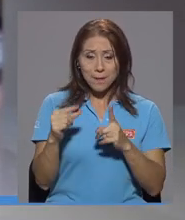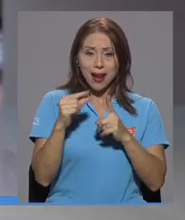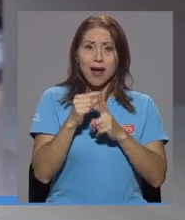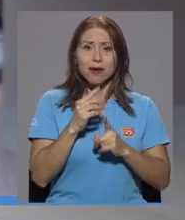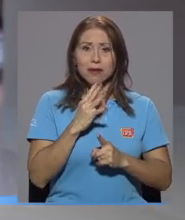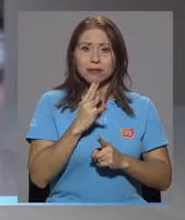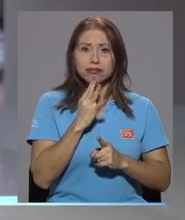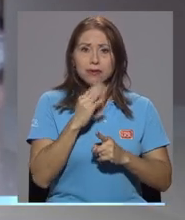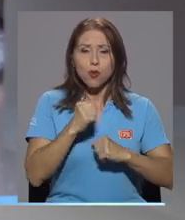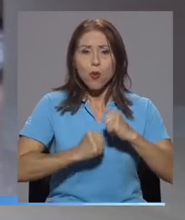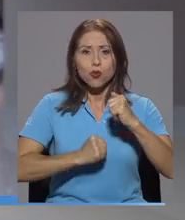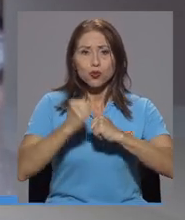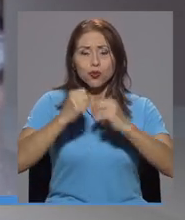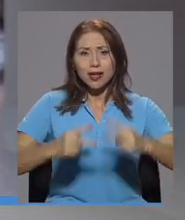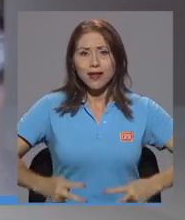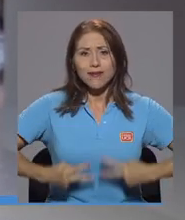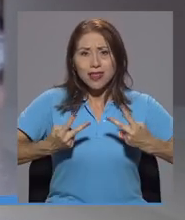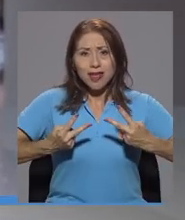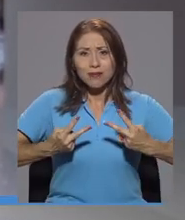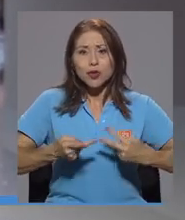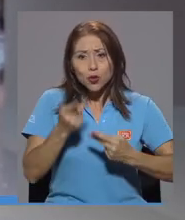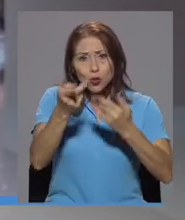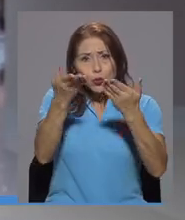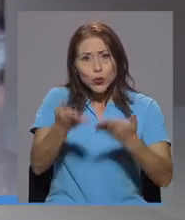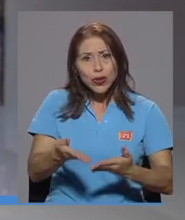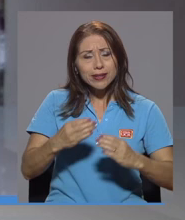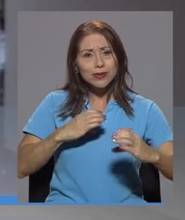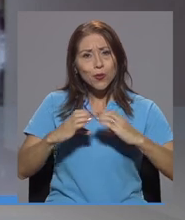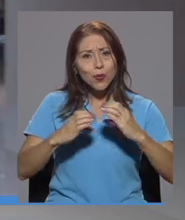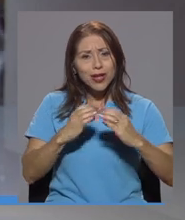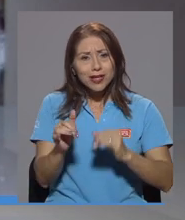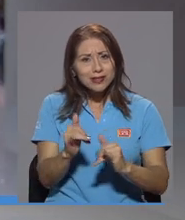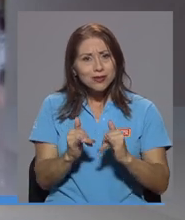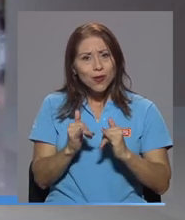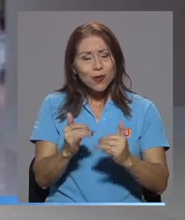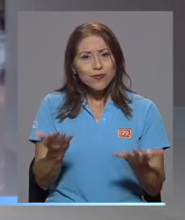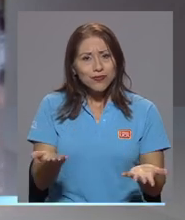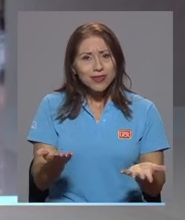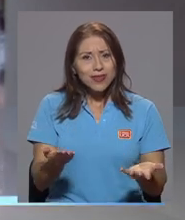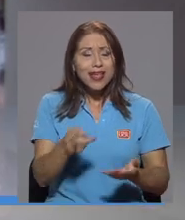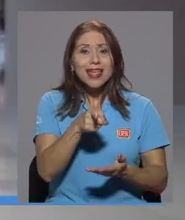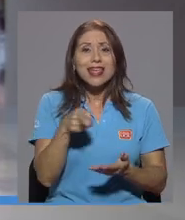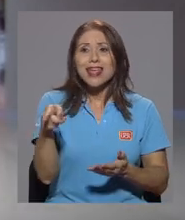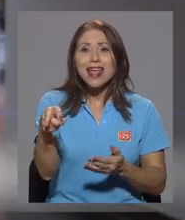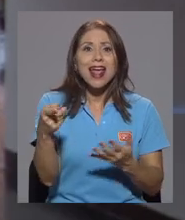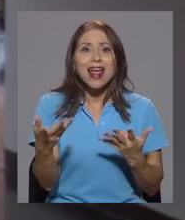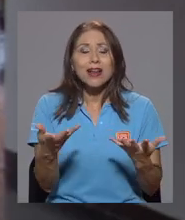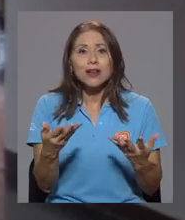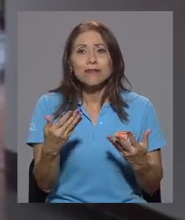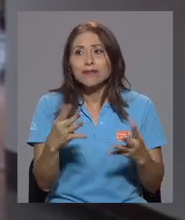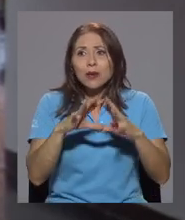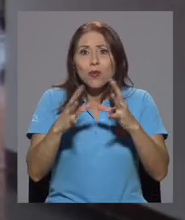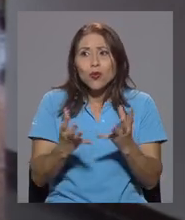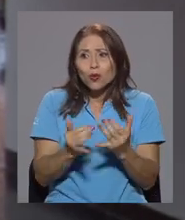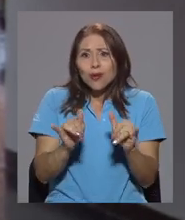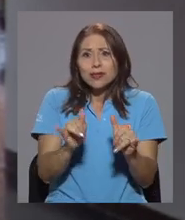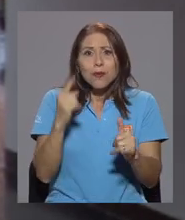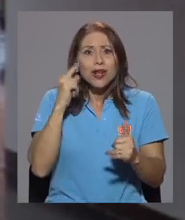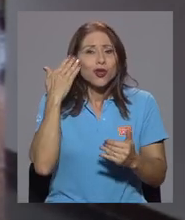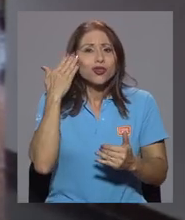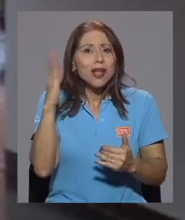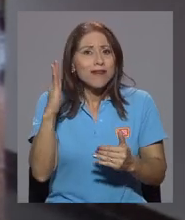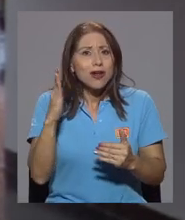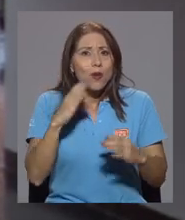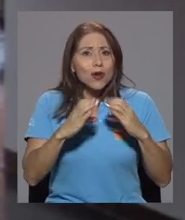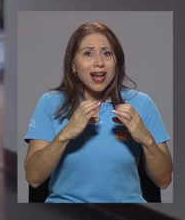vida todo es comunicación hasta encogido porque no sabe comunicarse dice el papá con el cdl